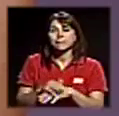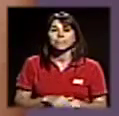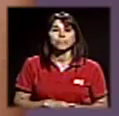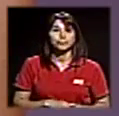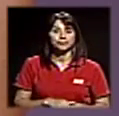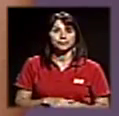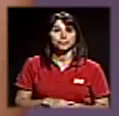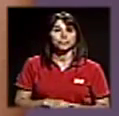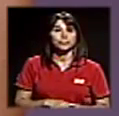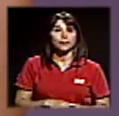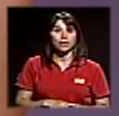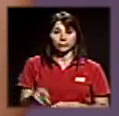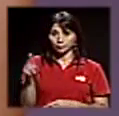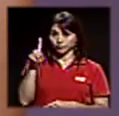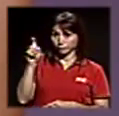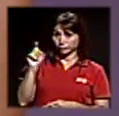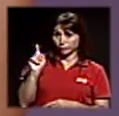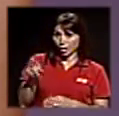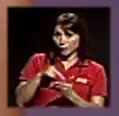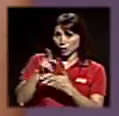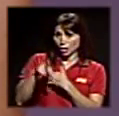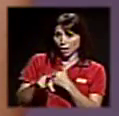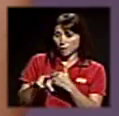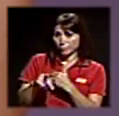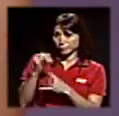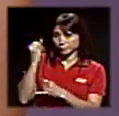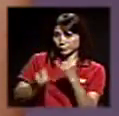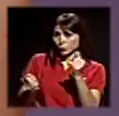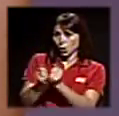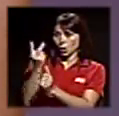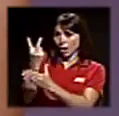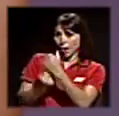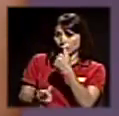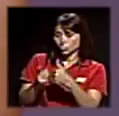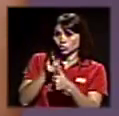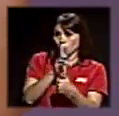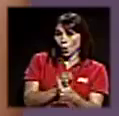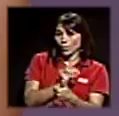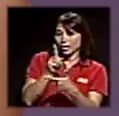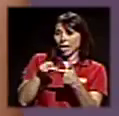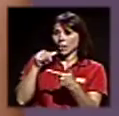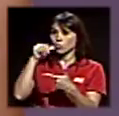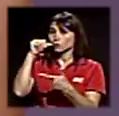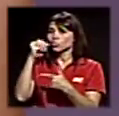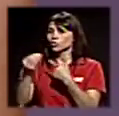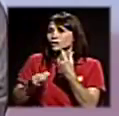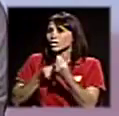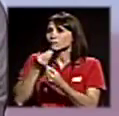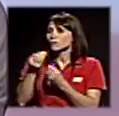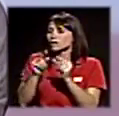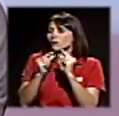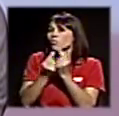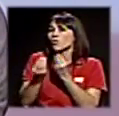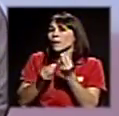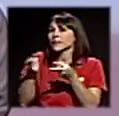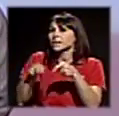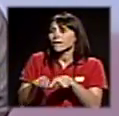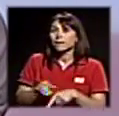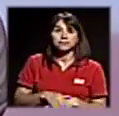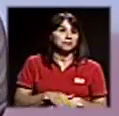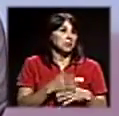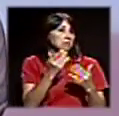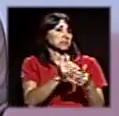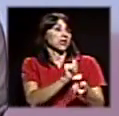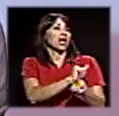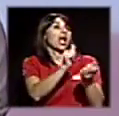terminó el programa con ambos, digamos, con el grupo más joven y con el grupo adulto, y luego, ¿qué pasaba con ese grupo? El grupo cambiaba.